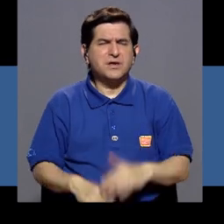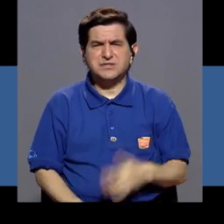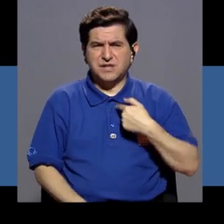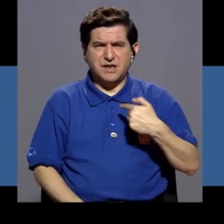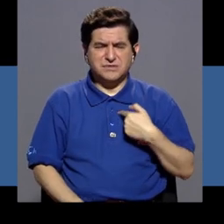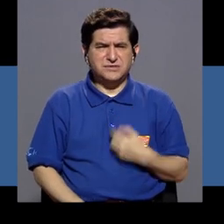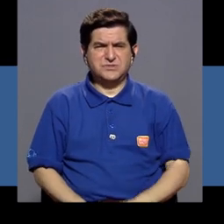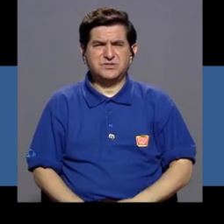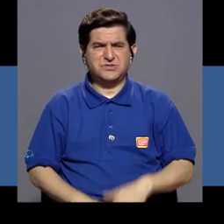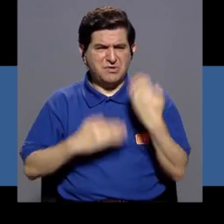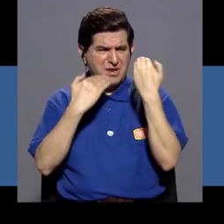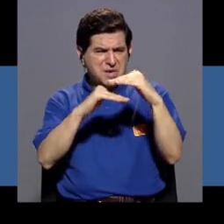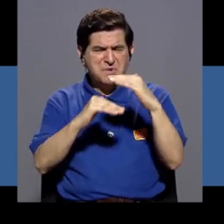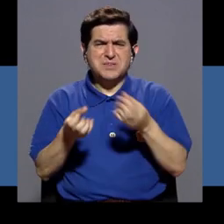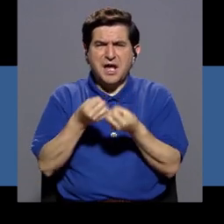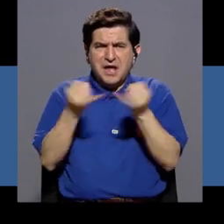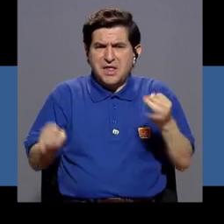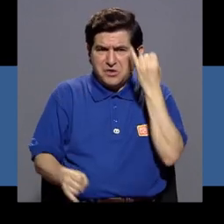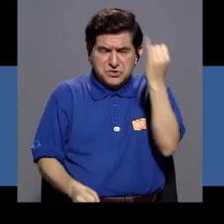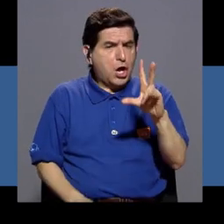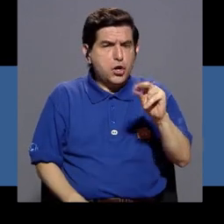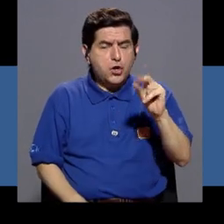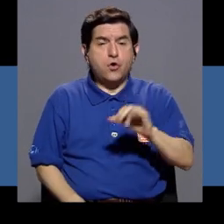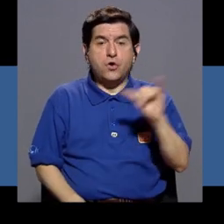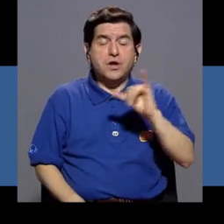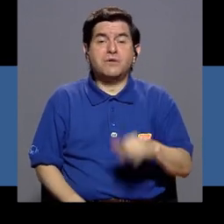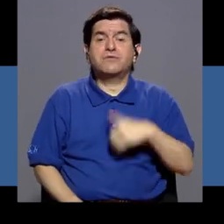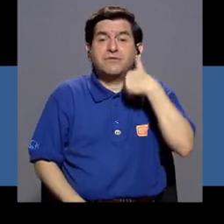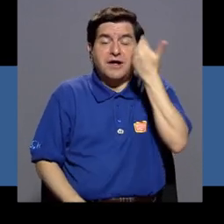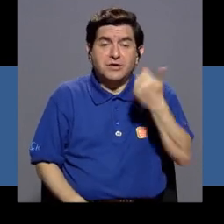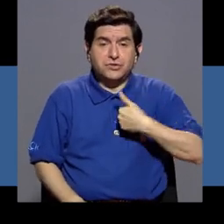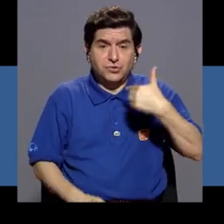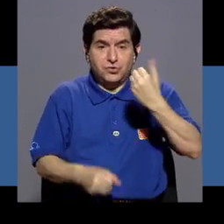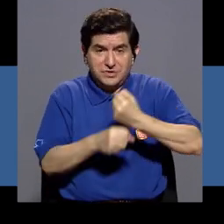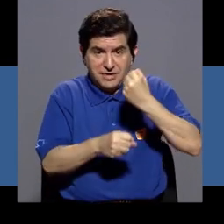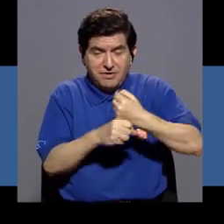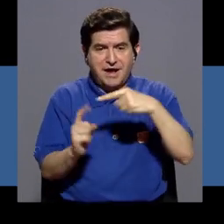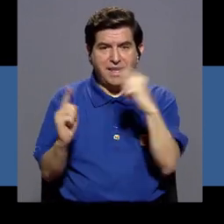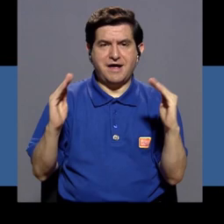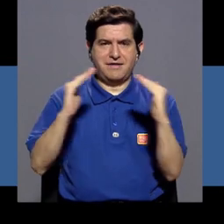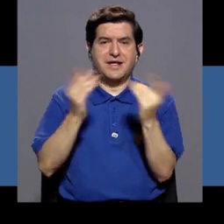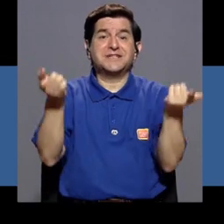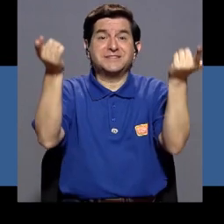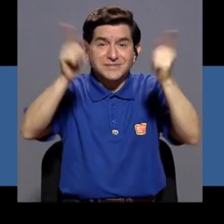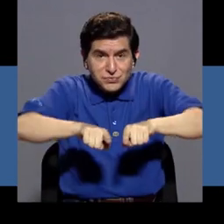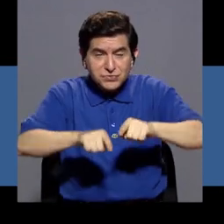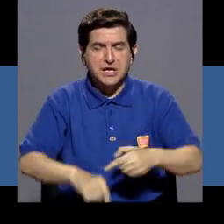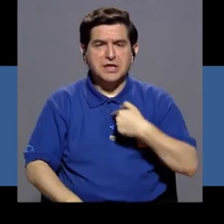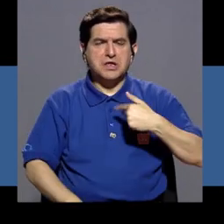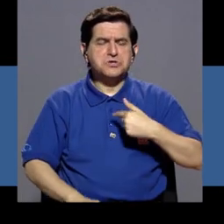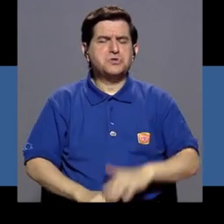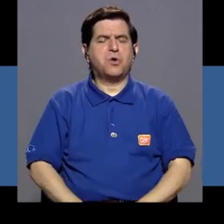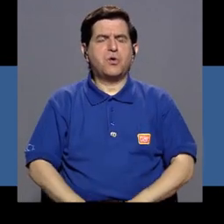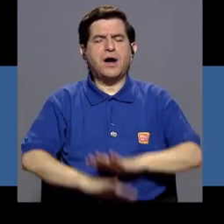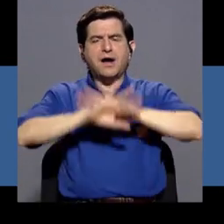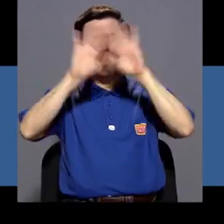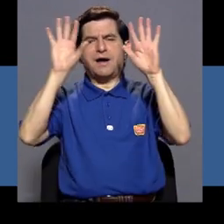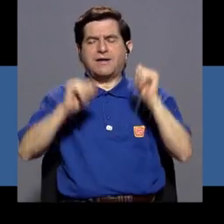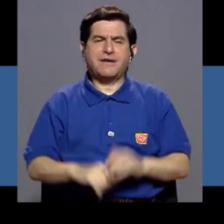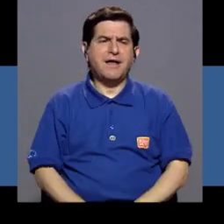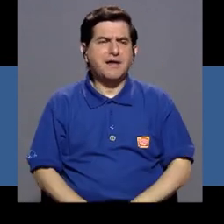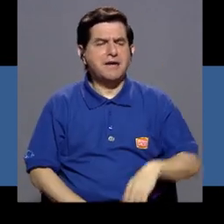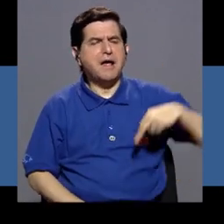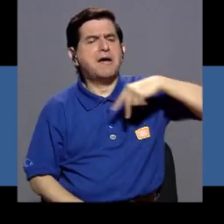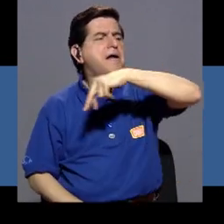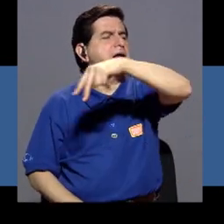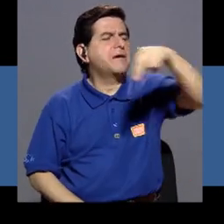como enclaustrado, sin ideas. Y mal que bien, también tengo la facilidad, siendo teletrabajo, de que si eso llegara a pasar, yo puedo despejarme, ir,